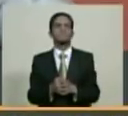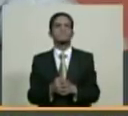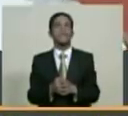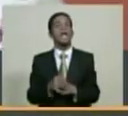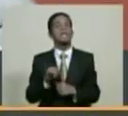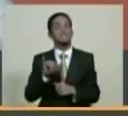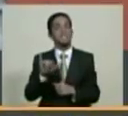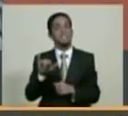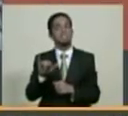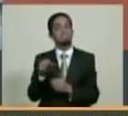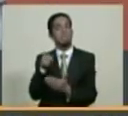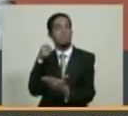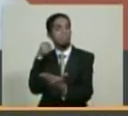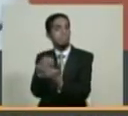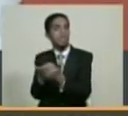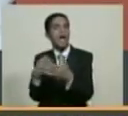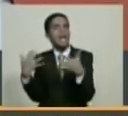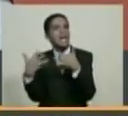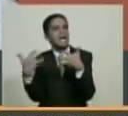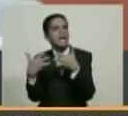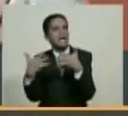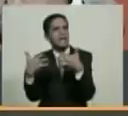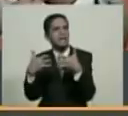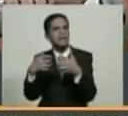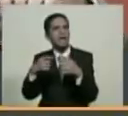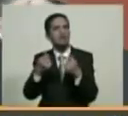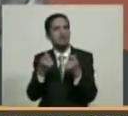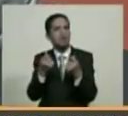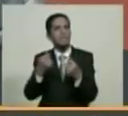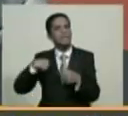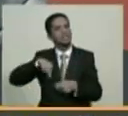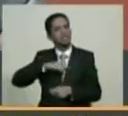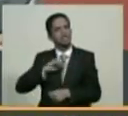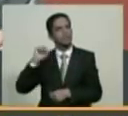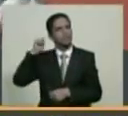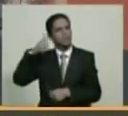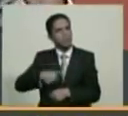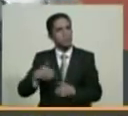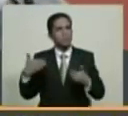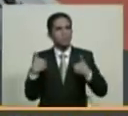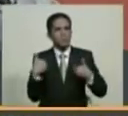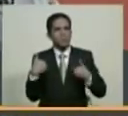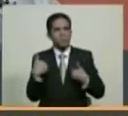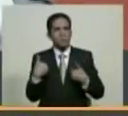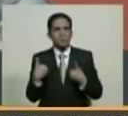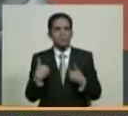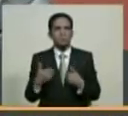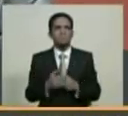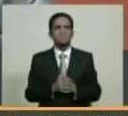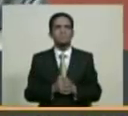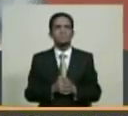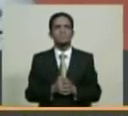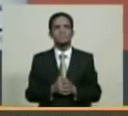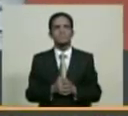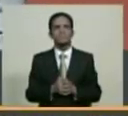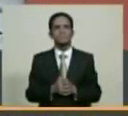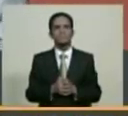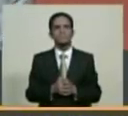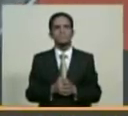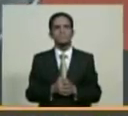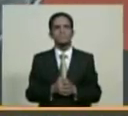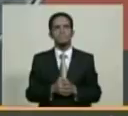golpe a la guerra económica que, como todos ustedes saben, hemos venido sufriendo en el último año. Motivado a